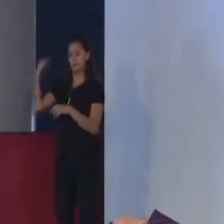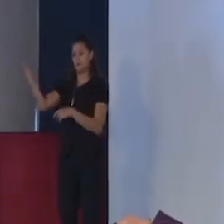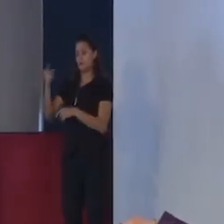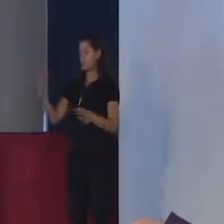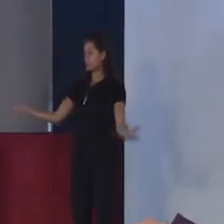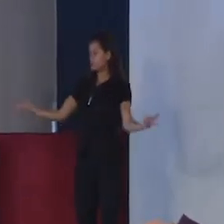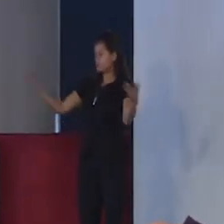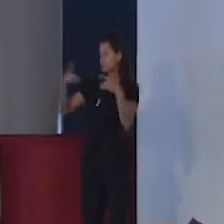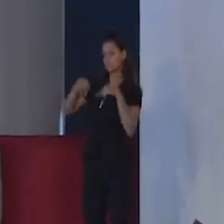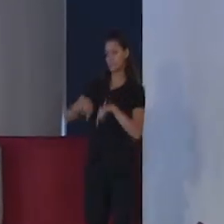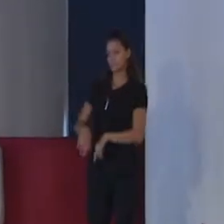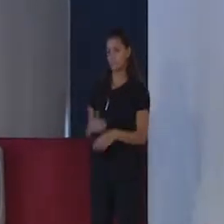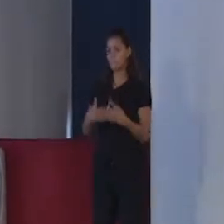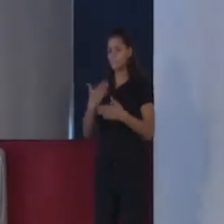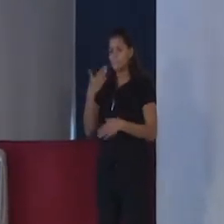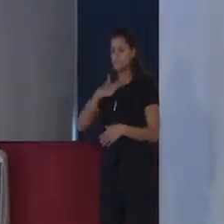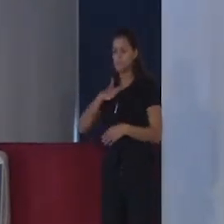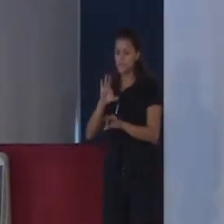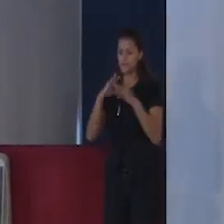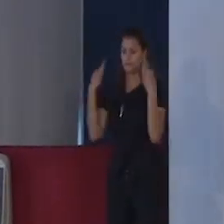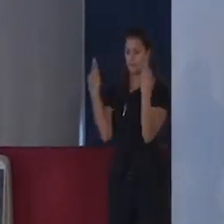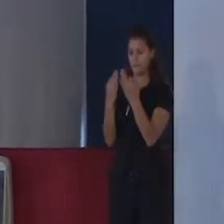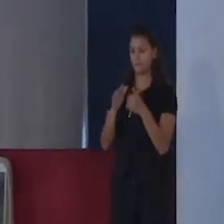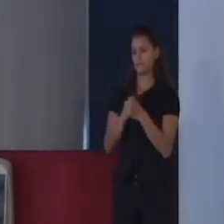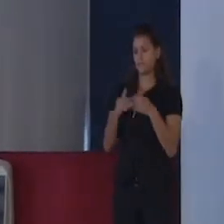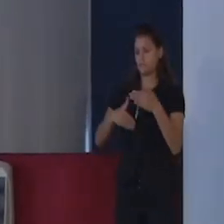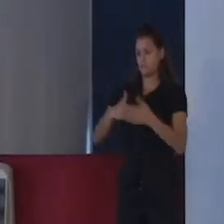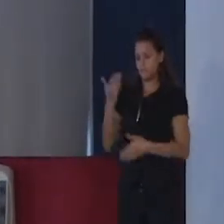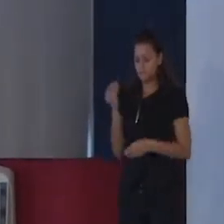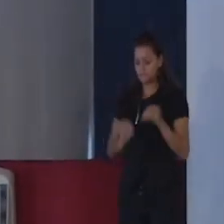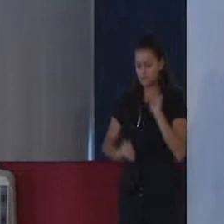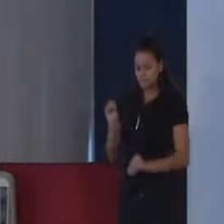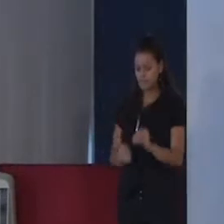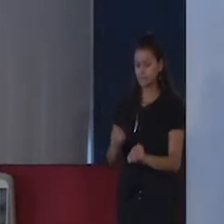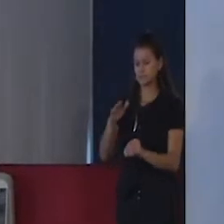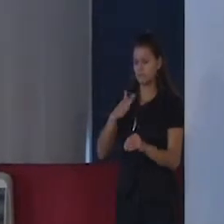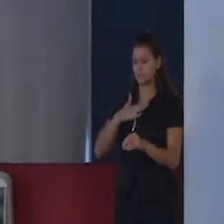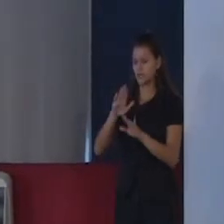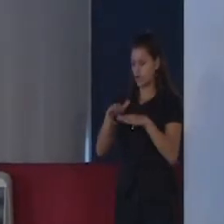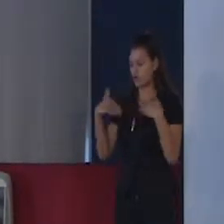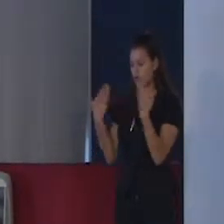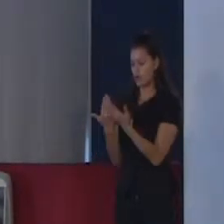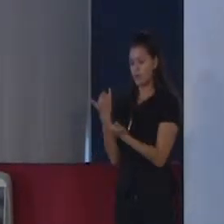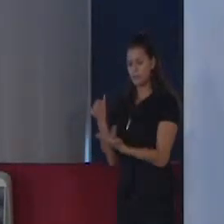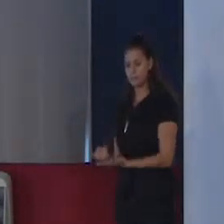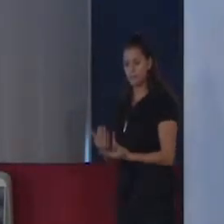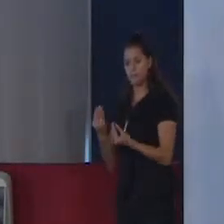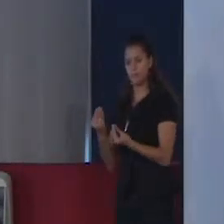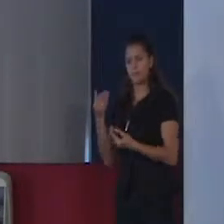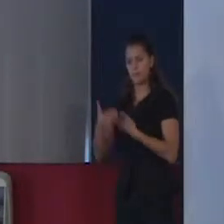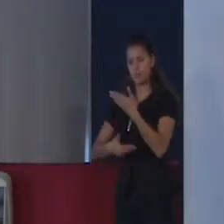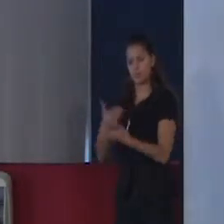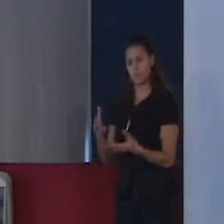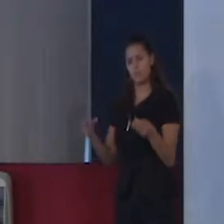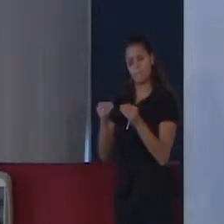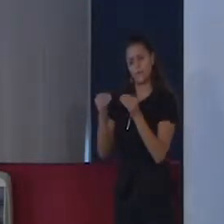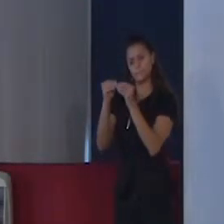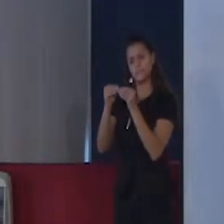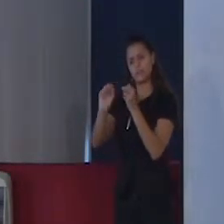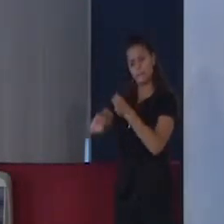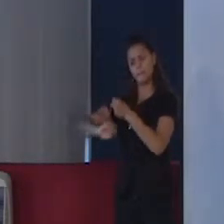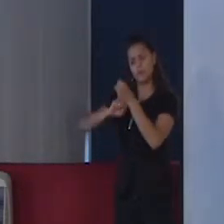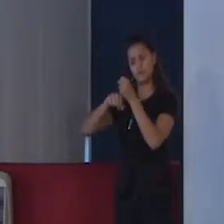empezando desde nuestra familia, desde la administración, en nuestros colegios y todo, para seguir más apoyo a la